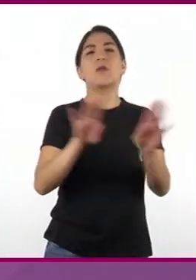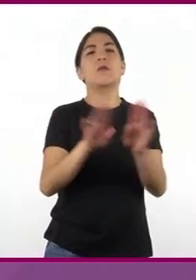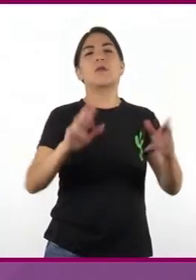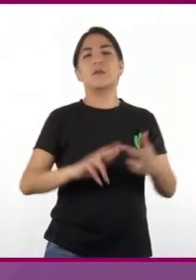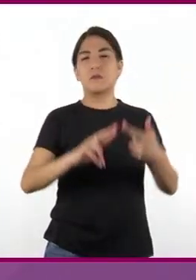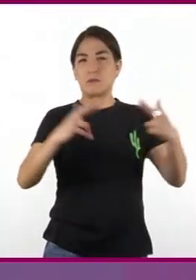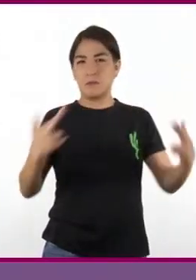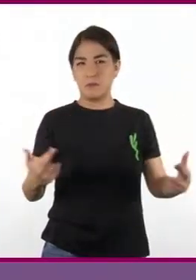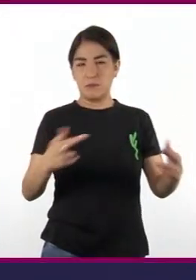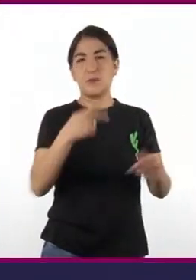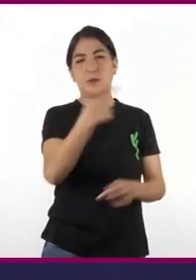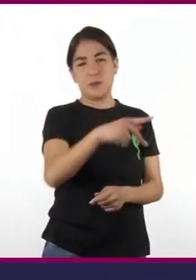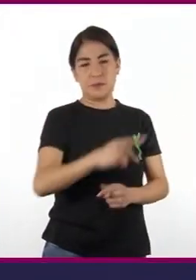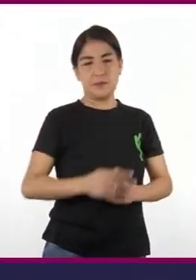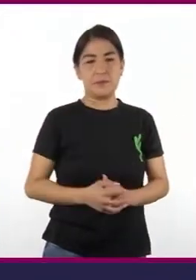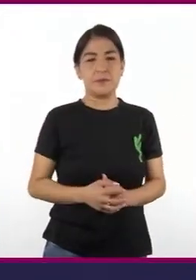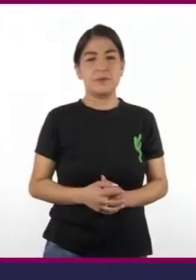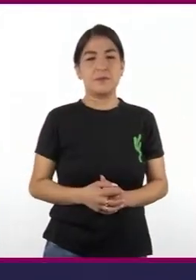dialógica.